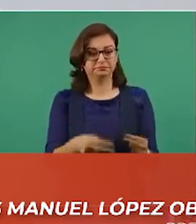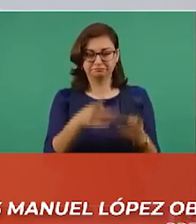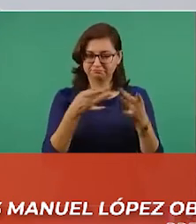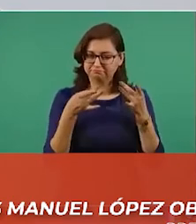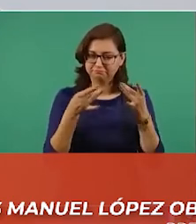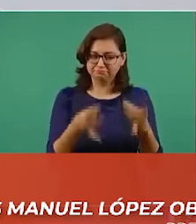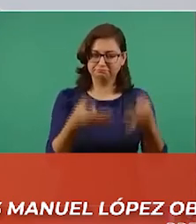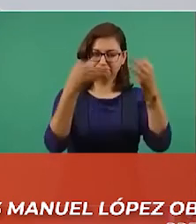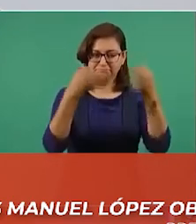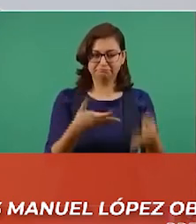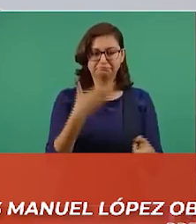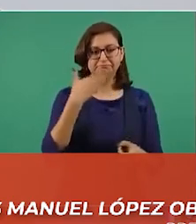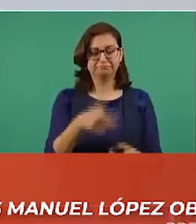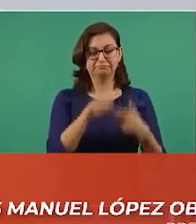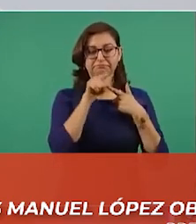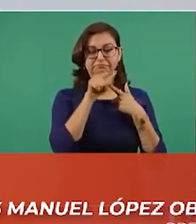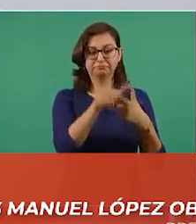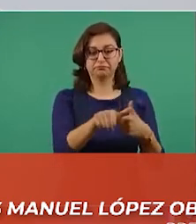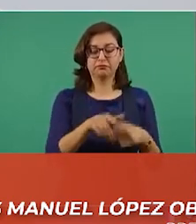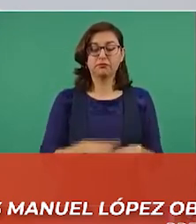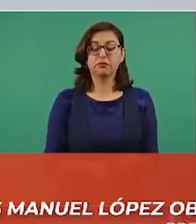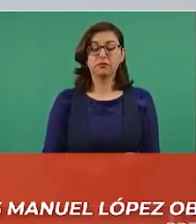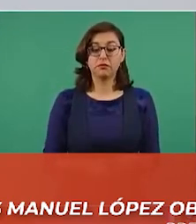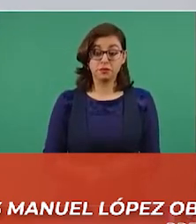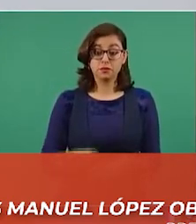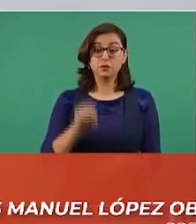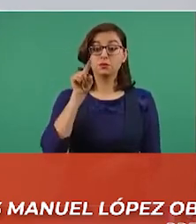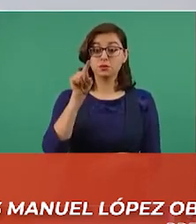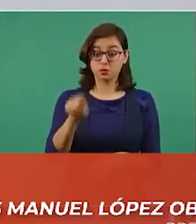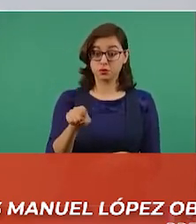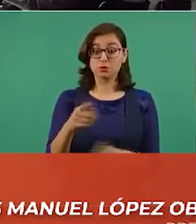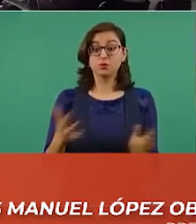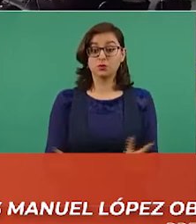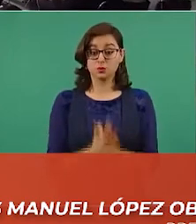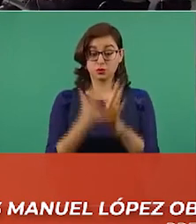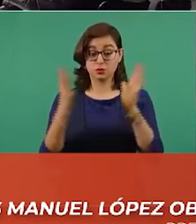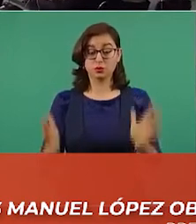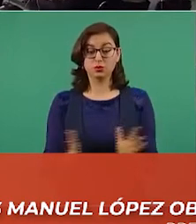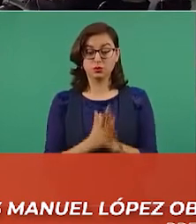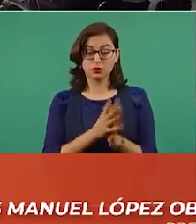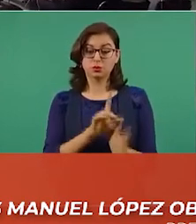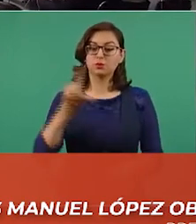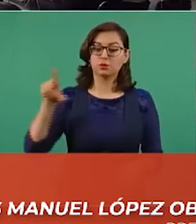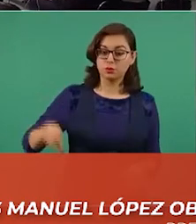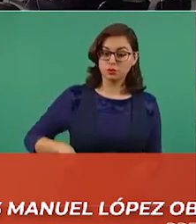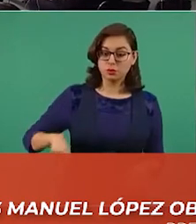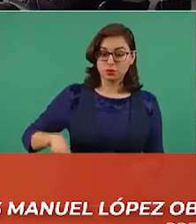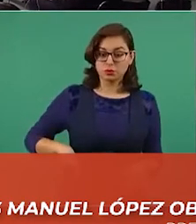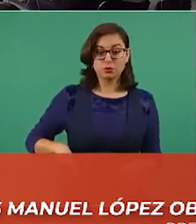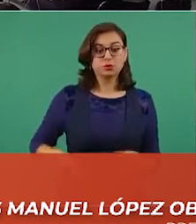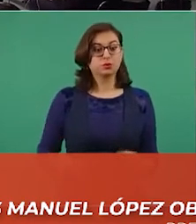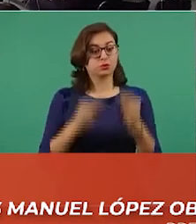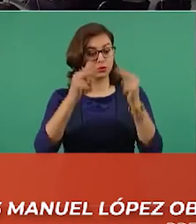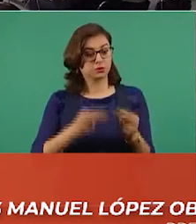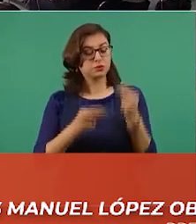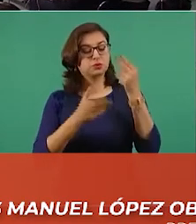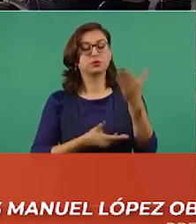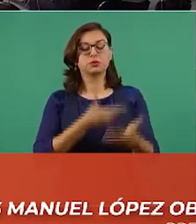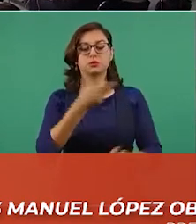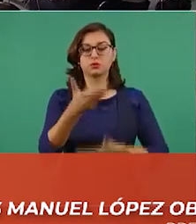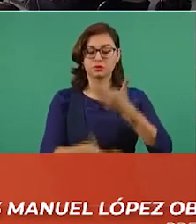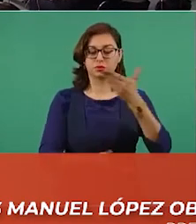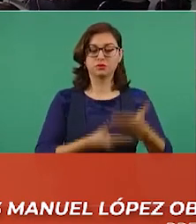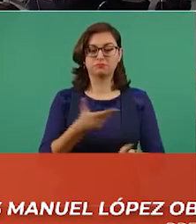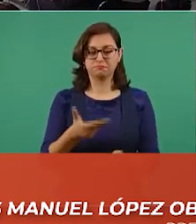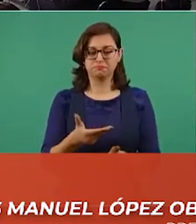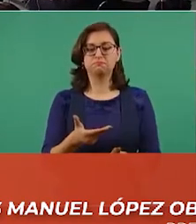ti. Con tu colaboración, las estrategias del gobierno, los comercios y servicios